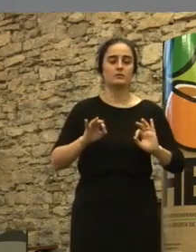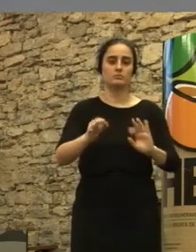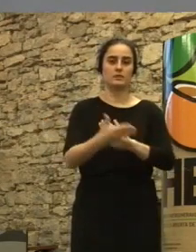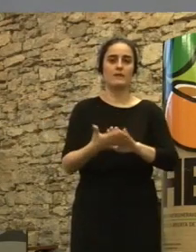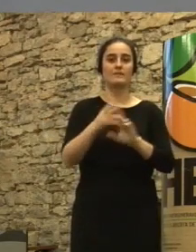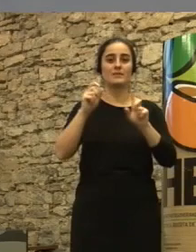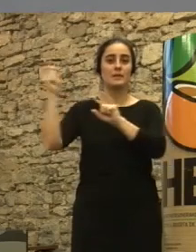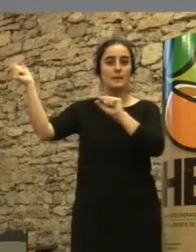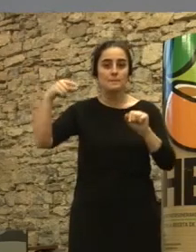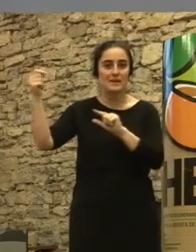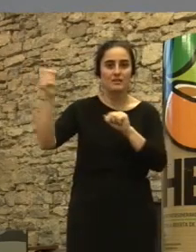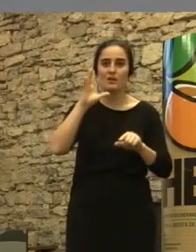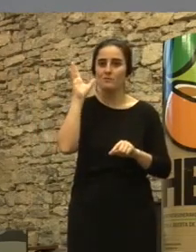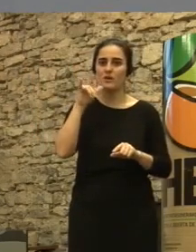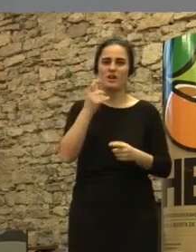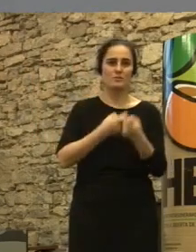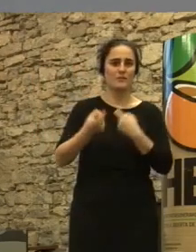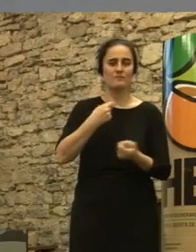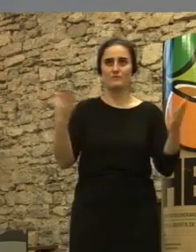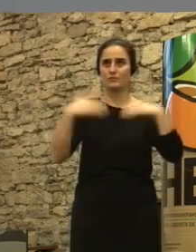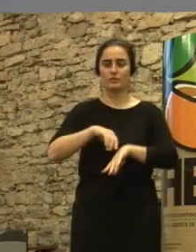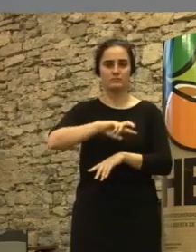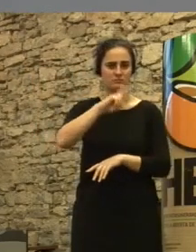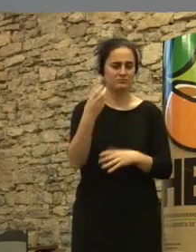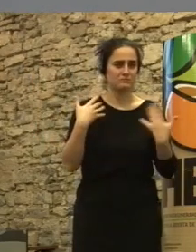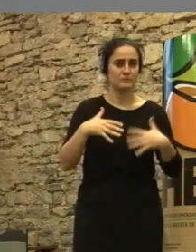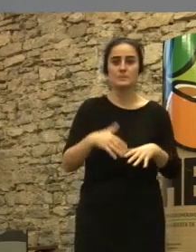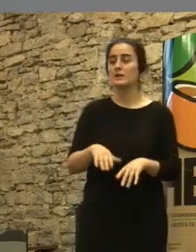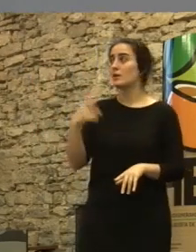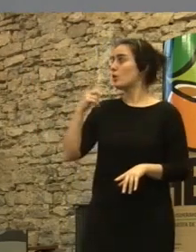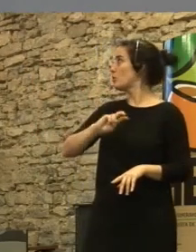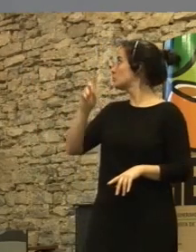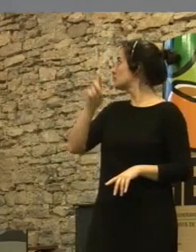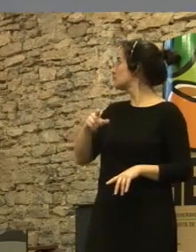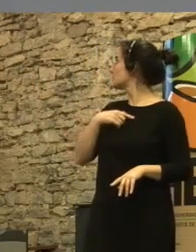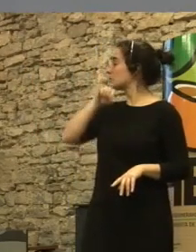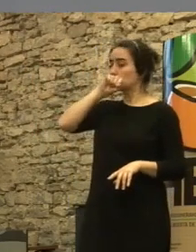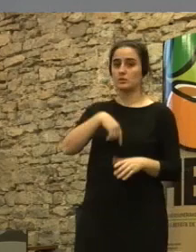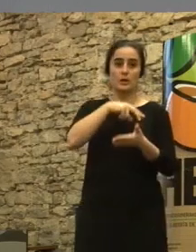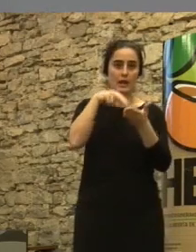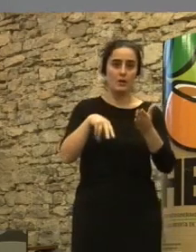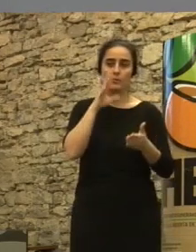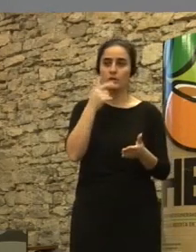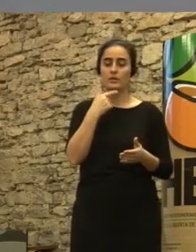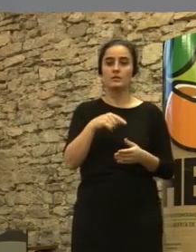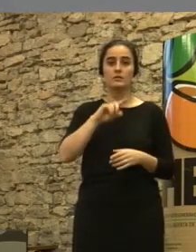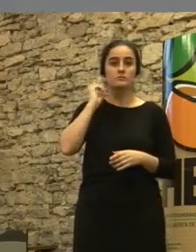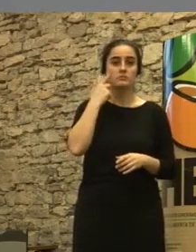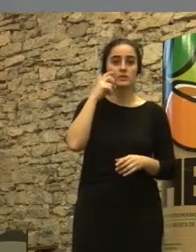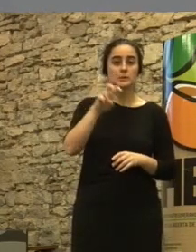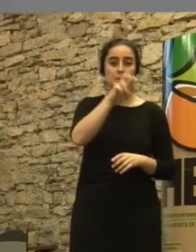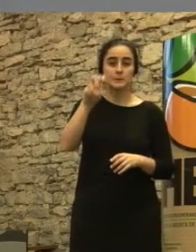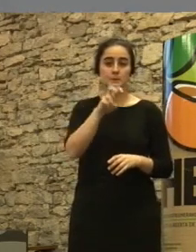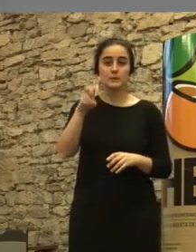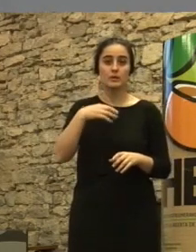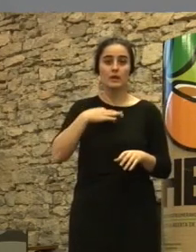de migración precisamente por la cantidad de desinformación que hay. O este de aquí, que es uno de nuestros favoritos, que os lo leo para los que estáis más lejos. Descubren un mosquito que